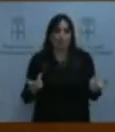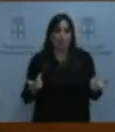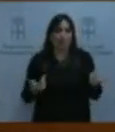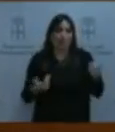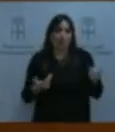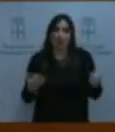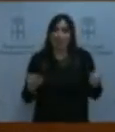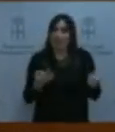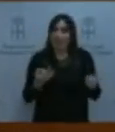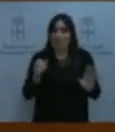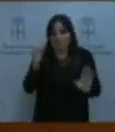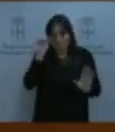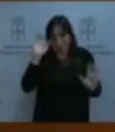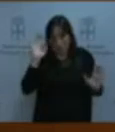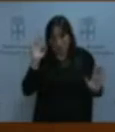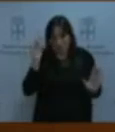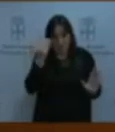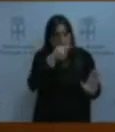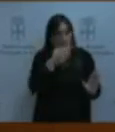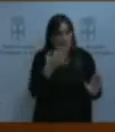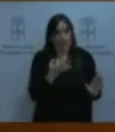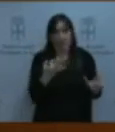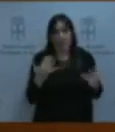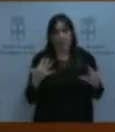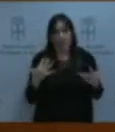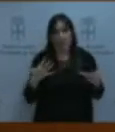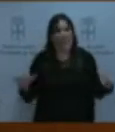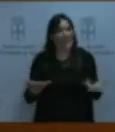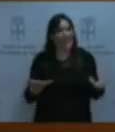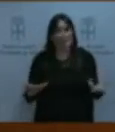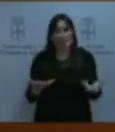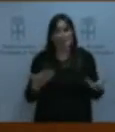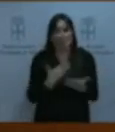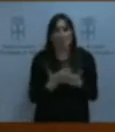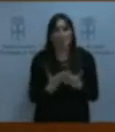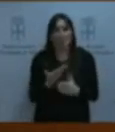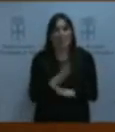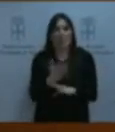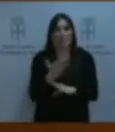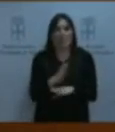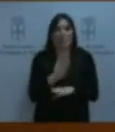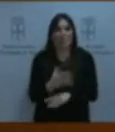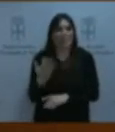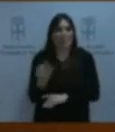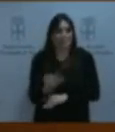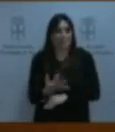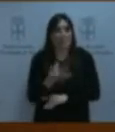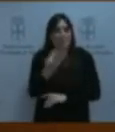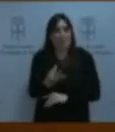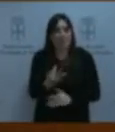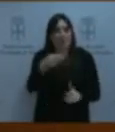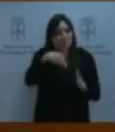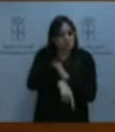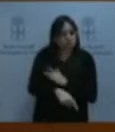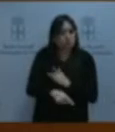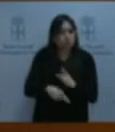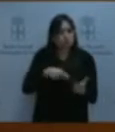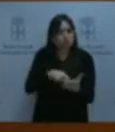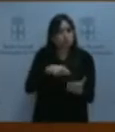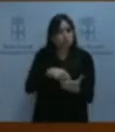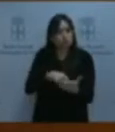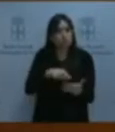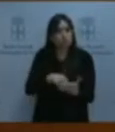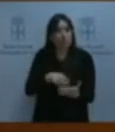más proactivo y mucho más incisivo a la hora de determinar qué capítulos son más